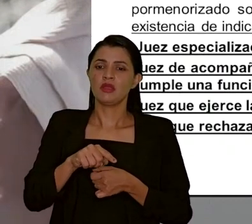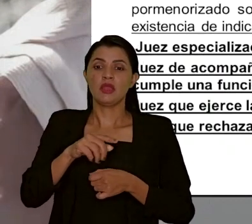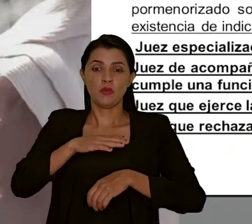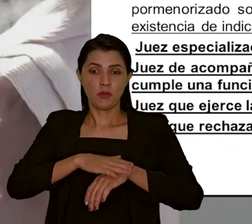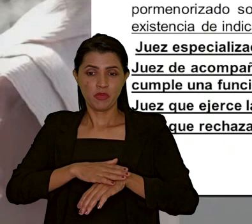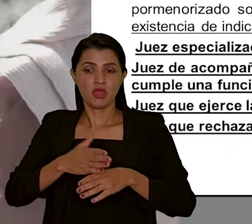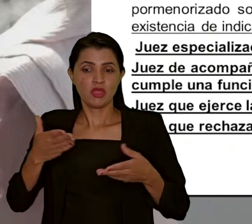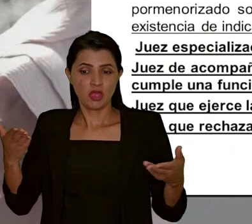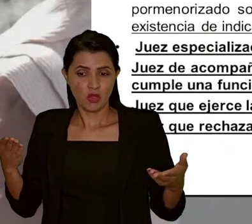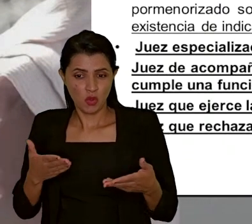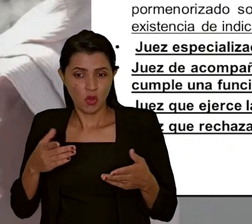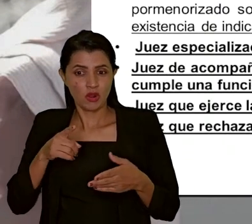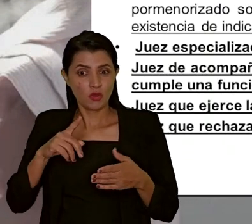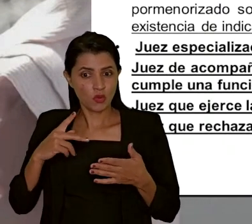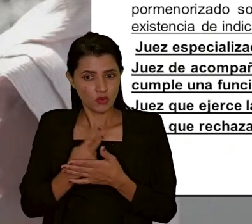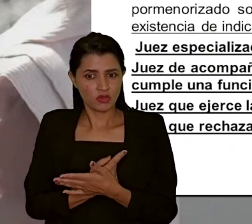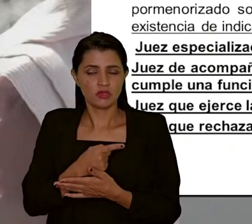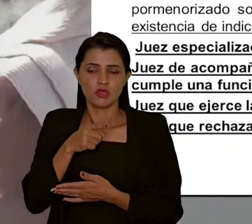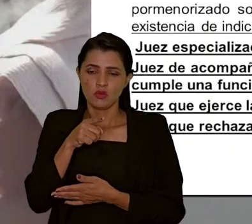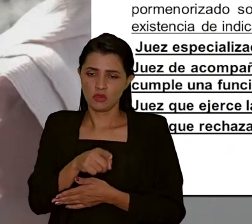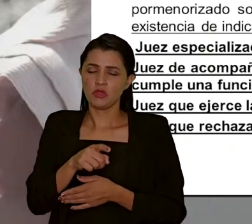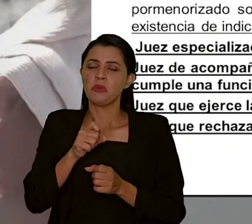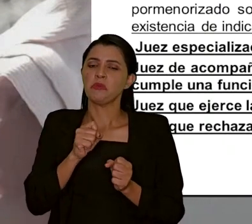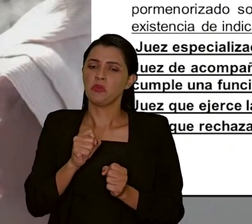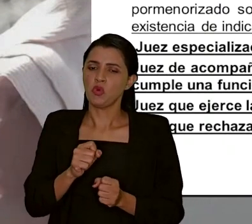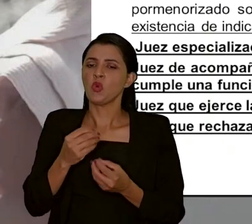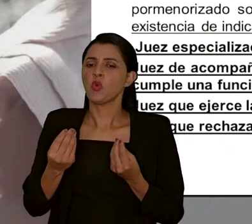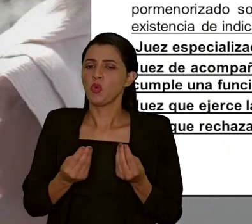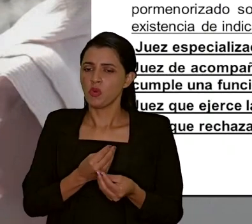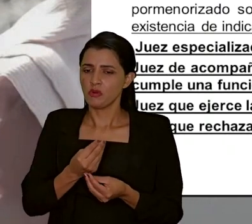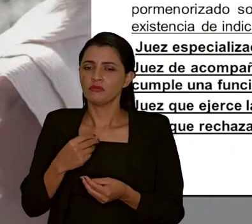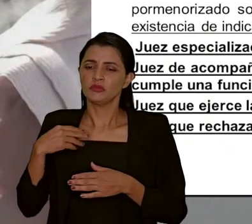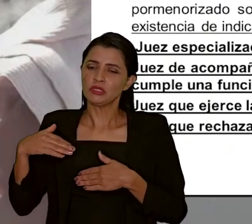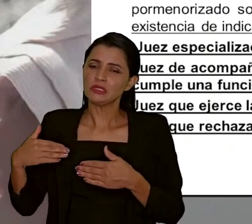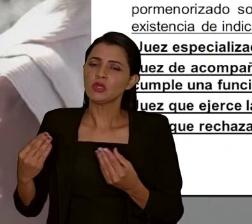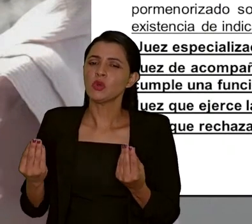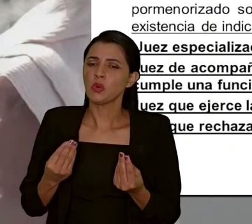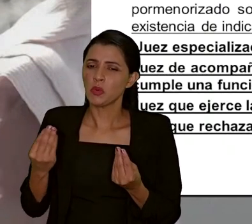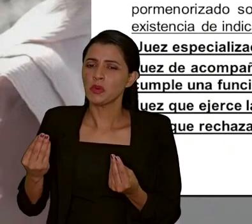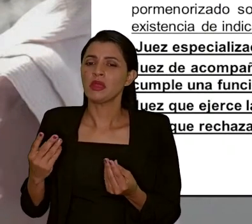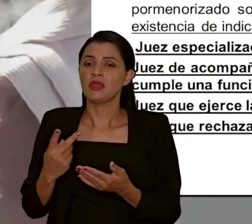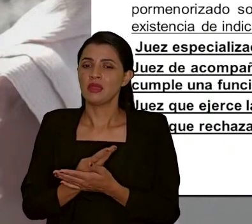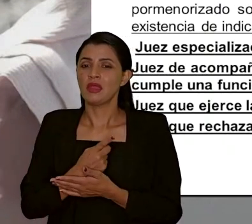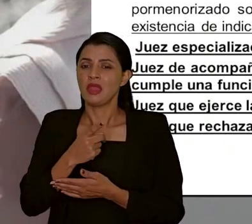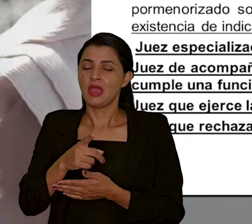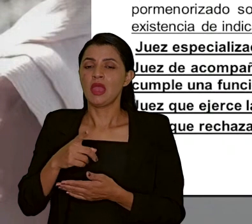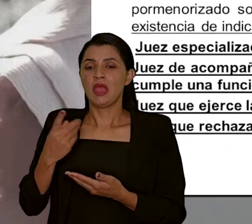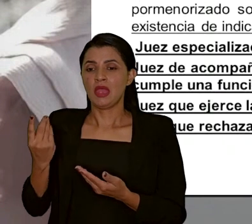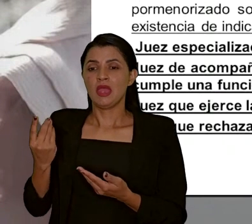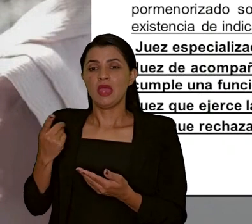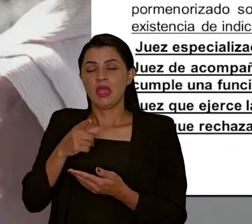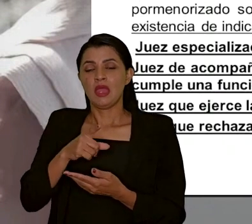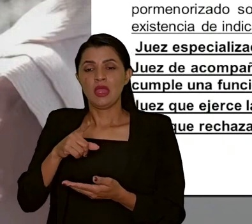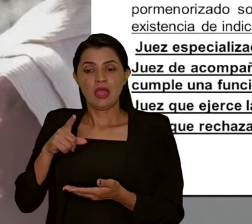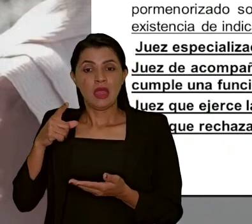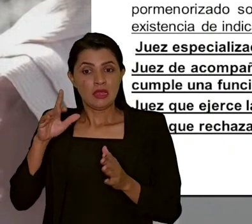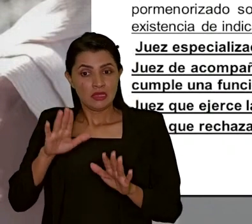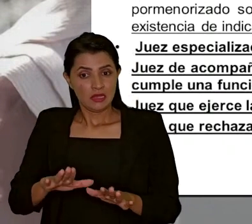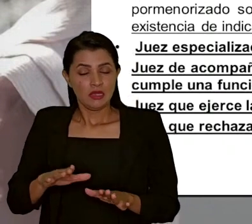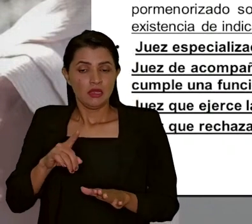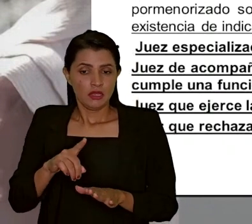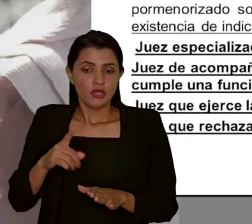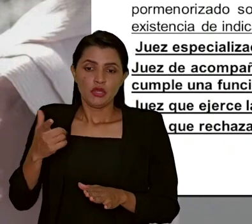situación, podía correr grave riesgo en caso de ser restituida a Chile. Y así lo ordena. Es un